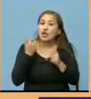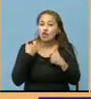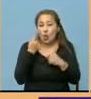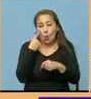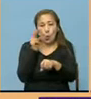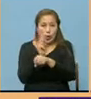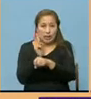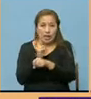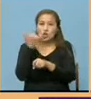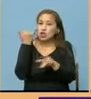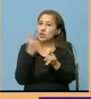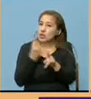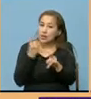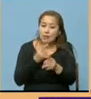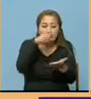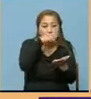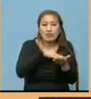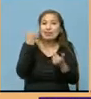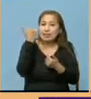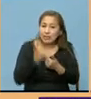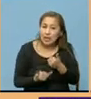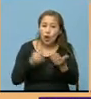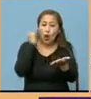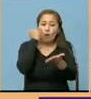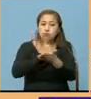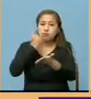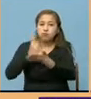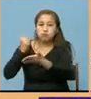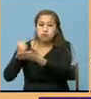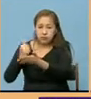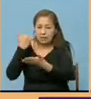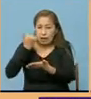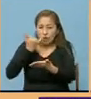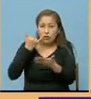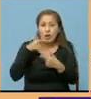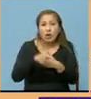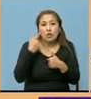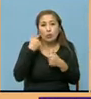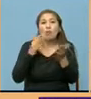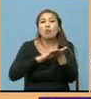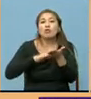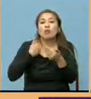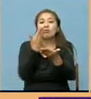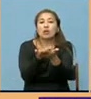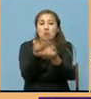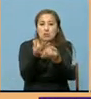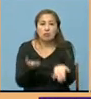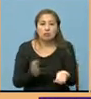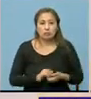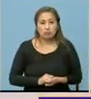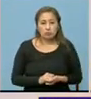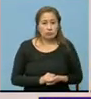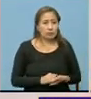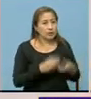las precauciones y tengo mucha documentación y poder certificados por la autoridad competente que vamos a hacer las presentaciones como corresponde no